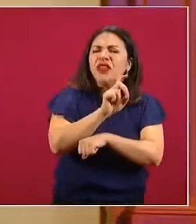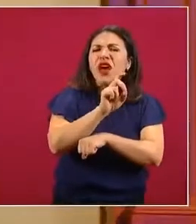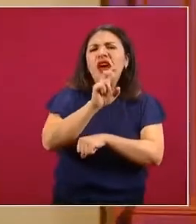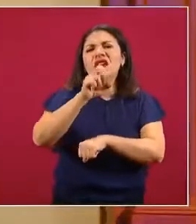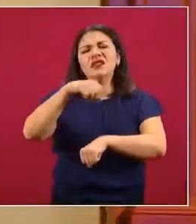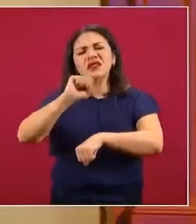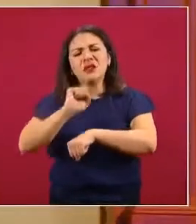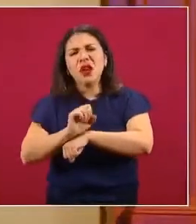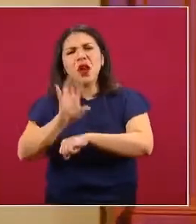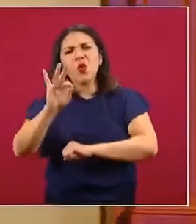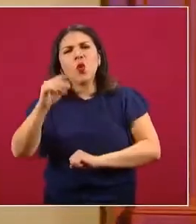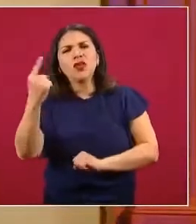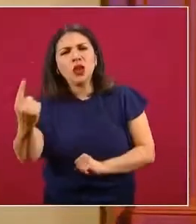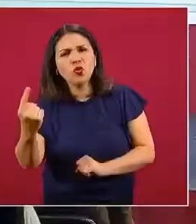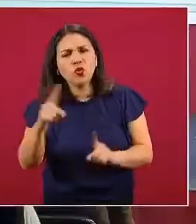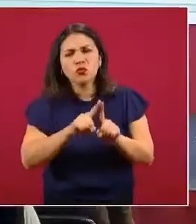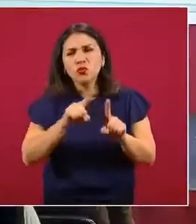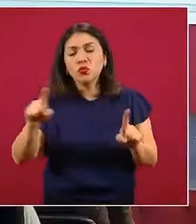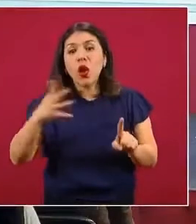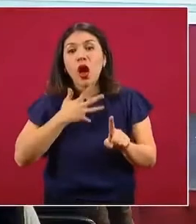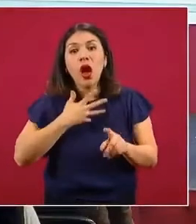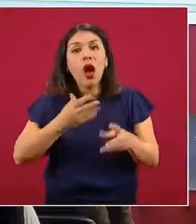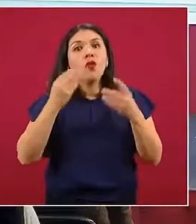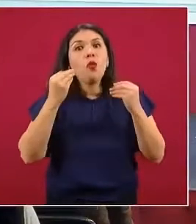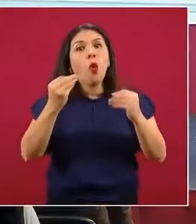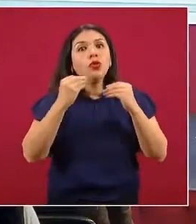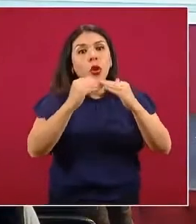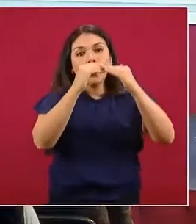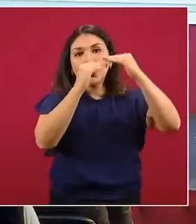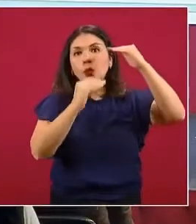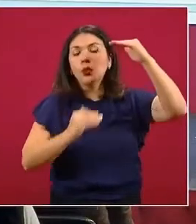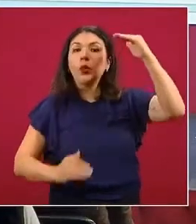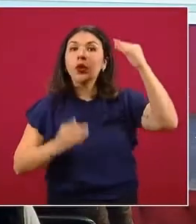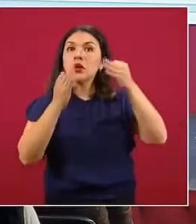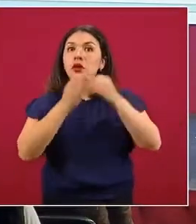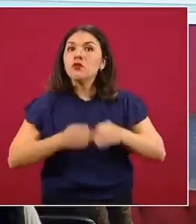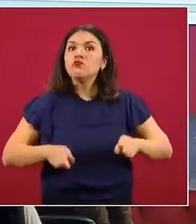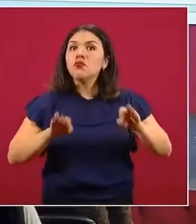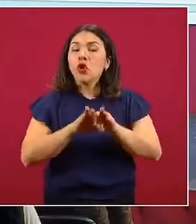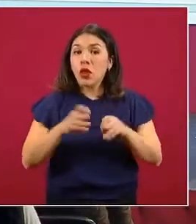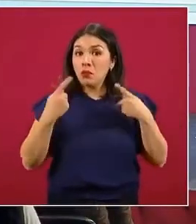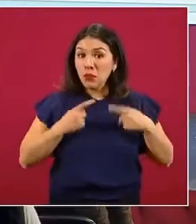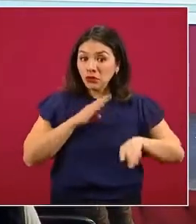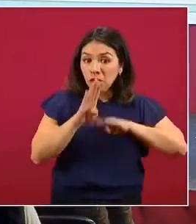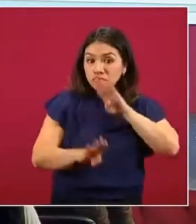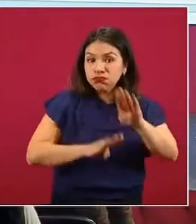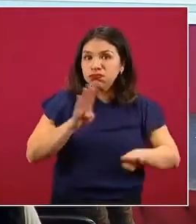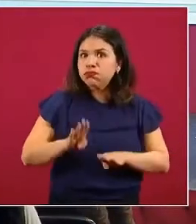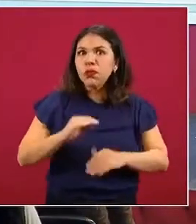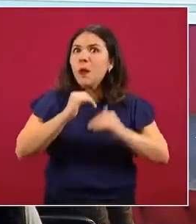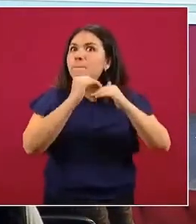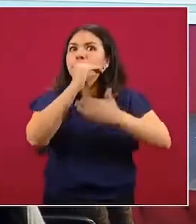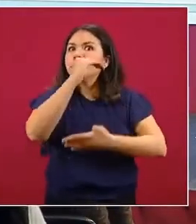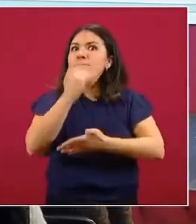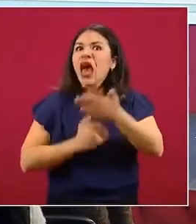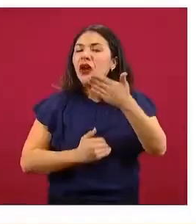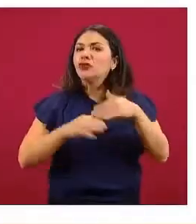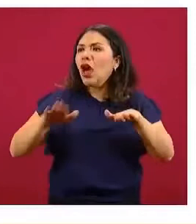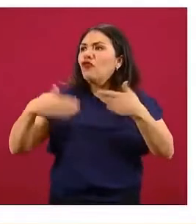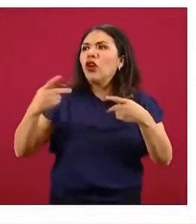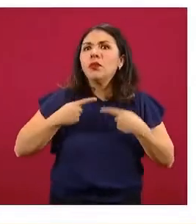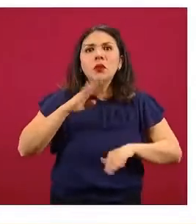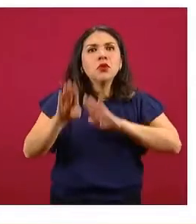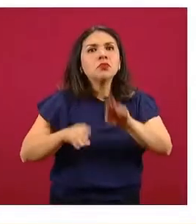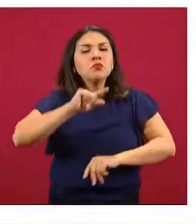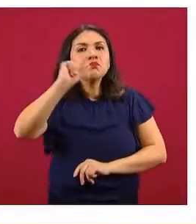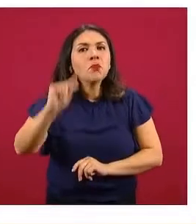la semana 41, en donde hubo este gran descenso en la ocurrencia de defunciones en la población, y